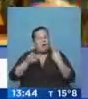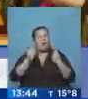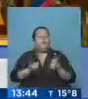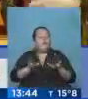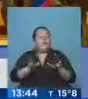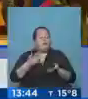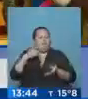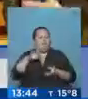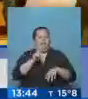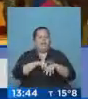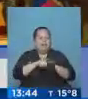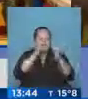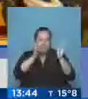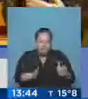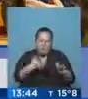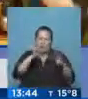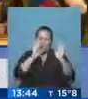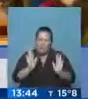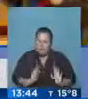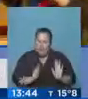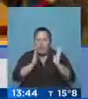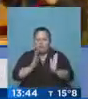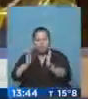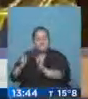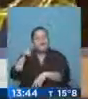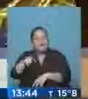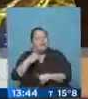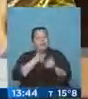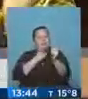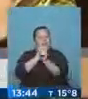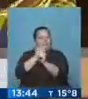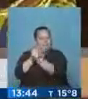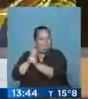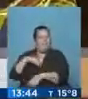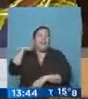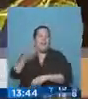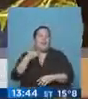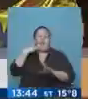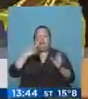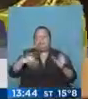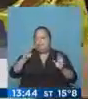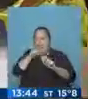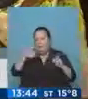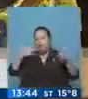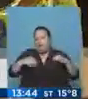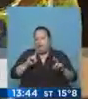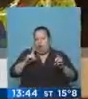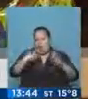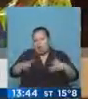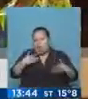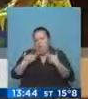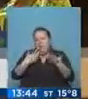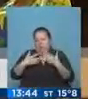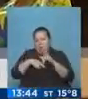tienen un tiempo pautado hay que prepararse y esto es la posibilidad del uno a uno después hay espacios informales de encuentro en donde esto se puede profundizar